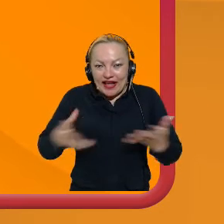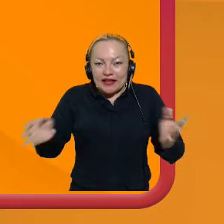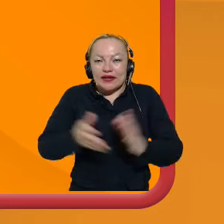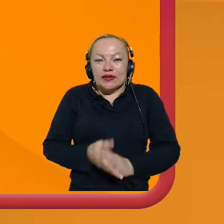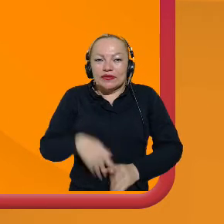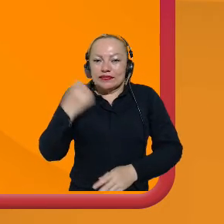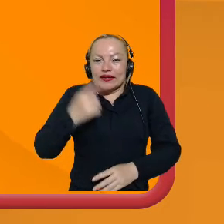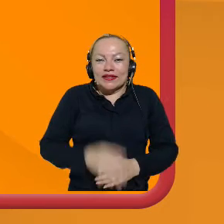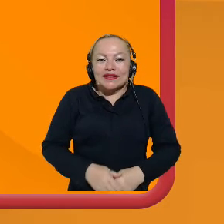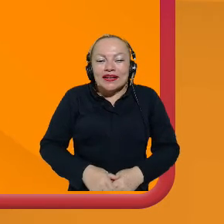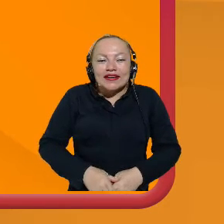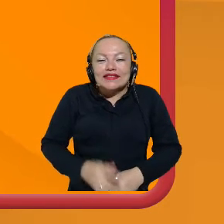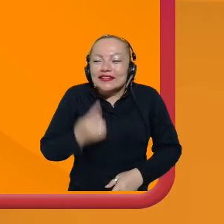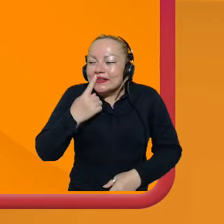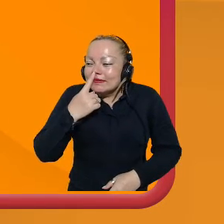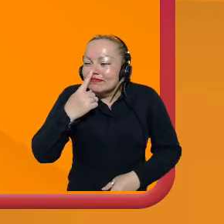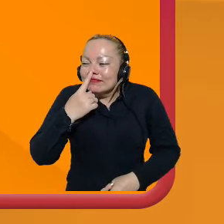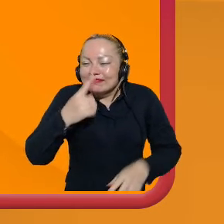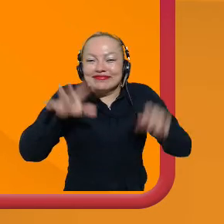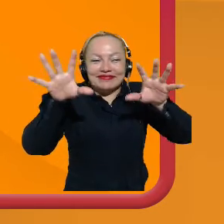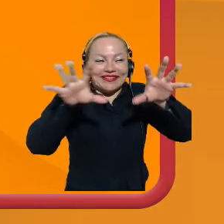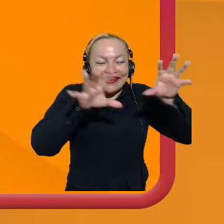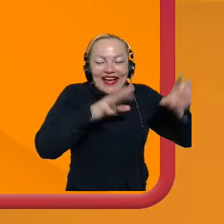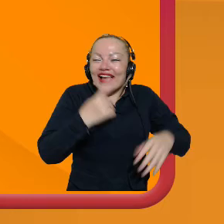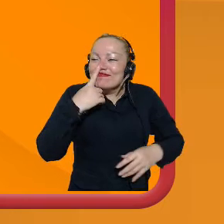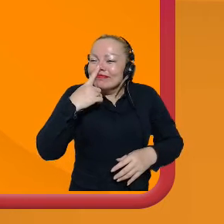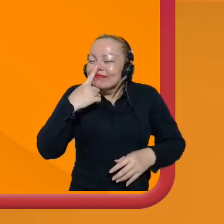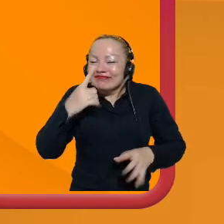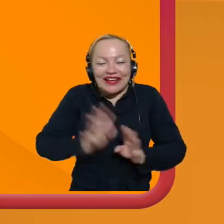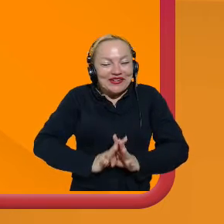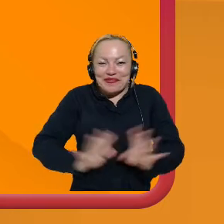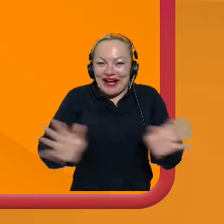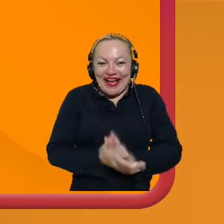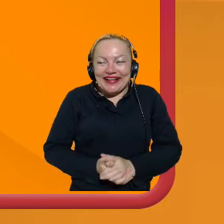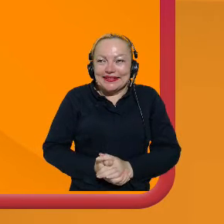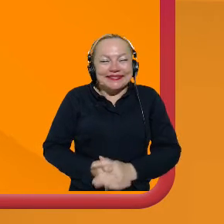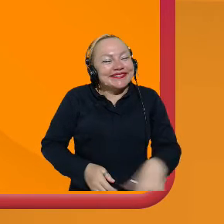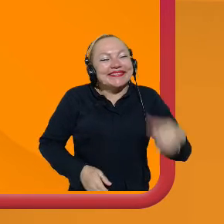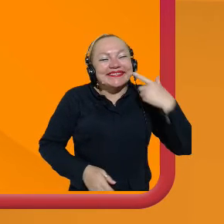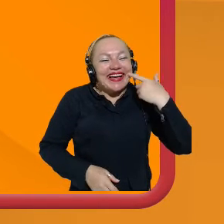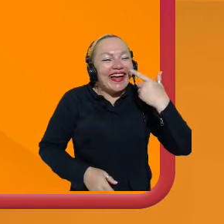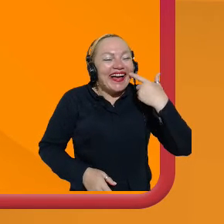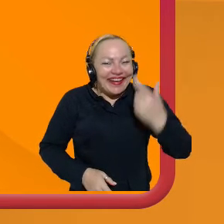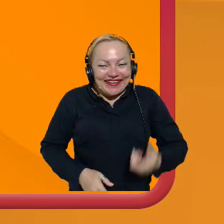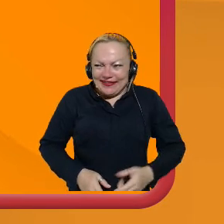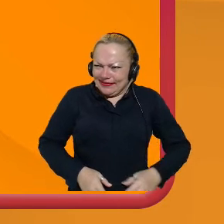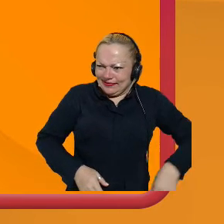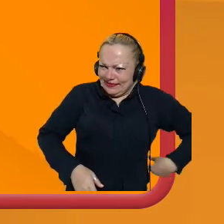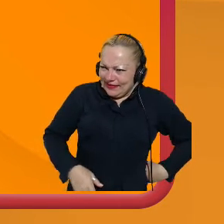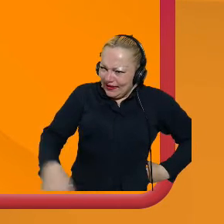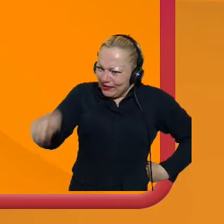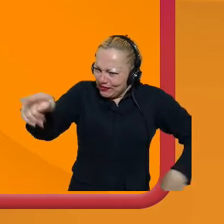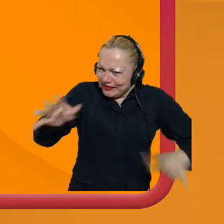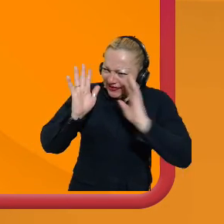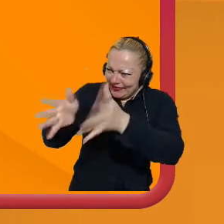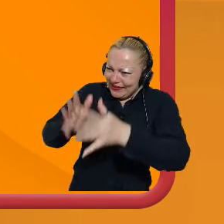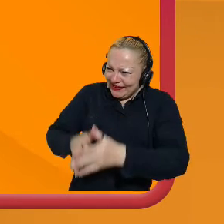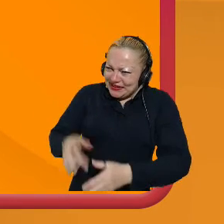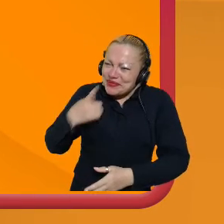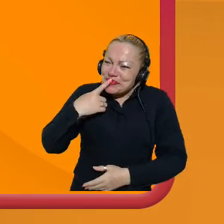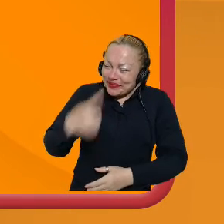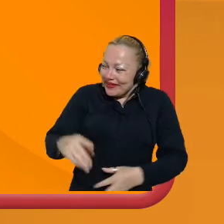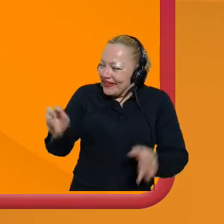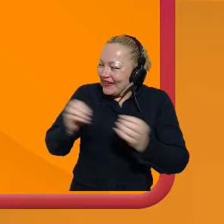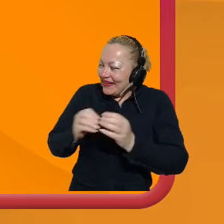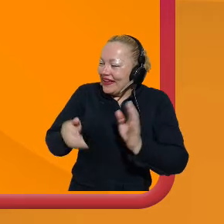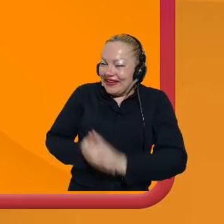olía traseros. No hacía más. Sí, no hacía más. Ah, no, pero ¿qué le enseñaste? No, nada, pues yo quería era